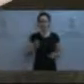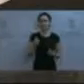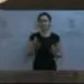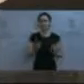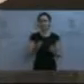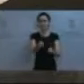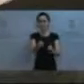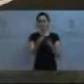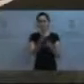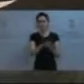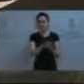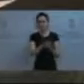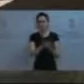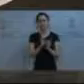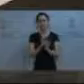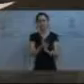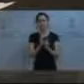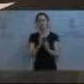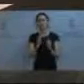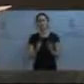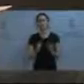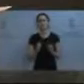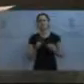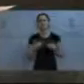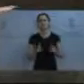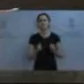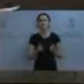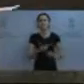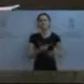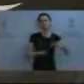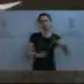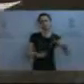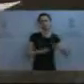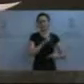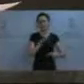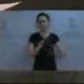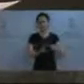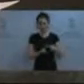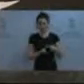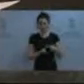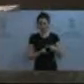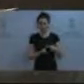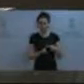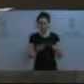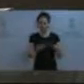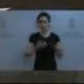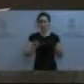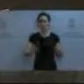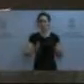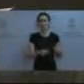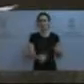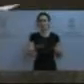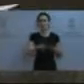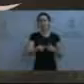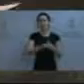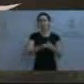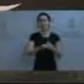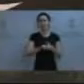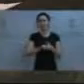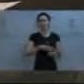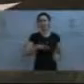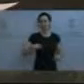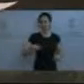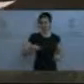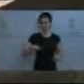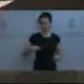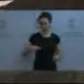hicieron respecto al transporte sanitario fueron 2. La primera, formulada por los alcaldes de la zona limítrofe con Cantabria, que,